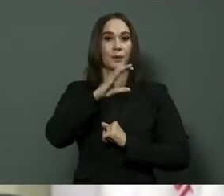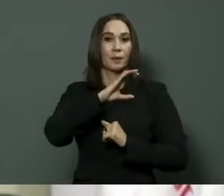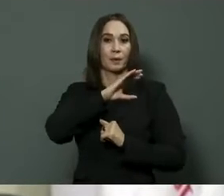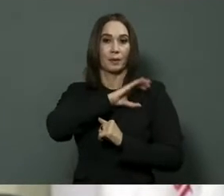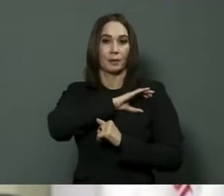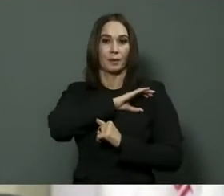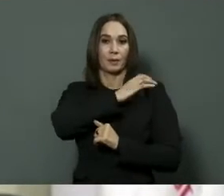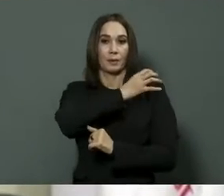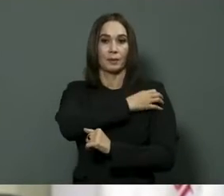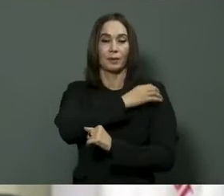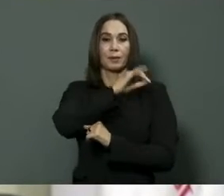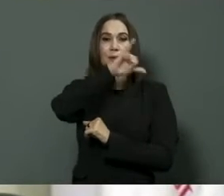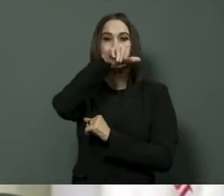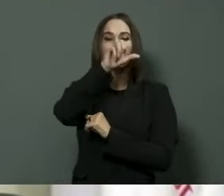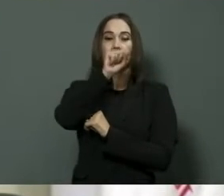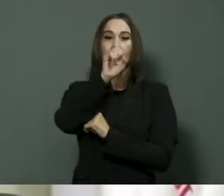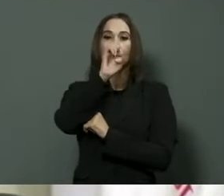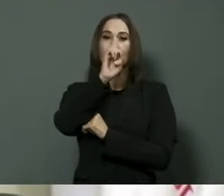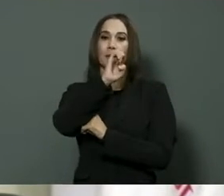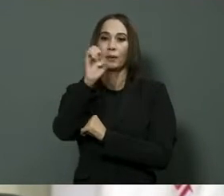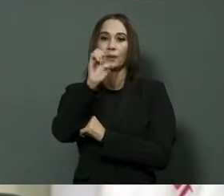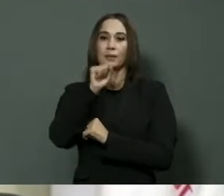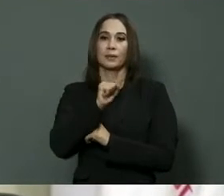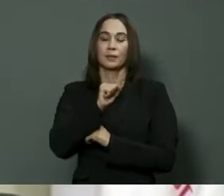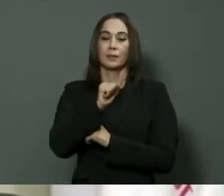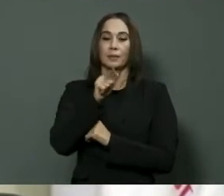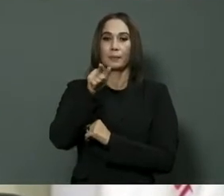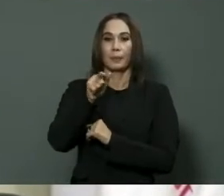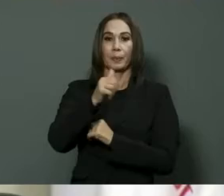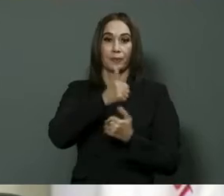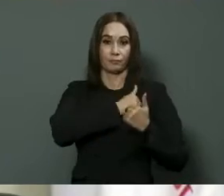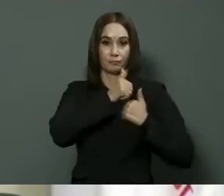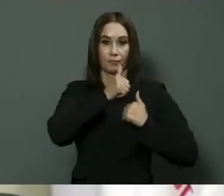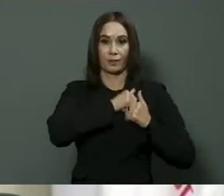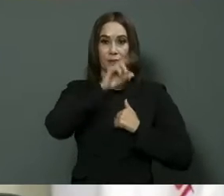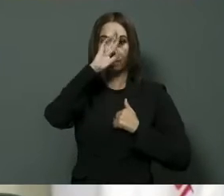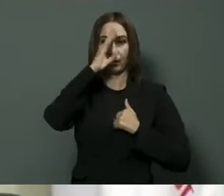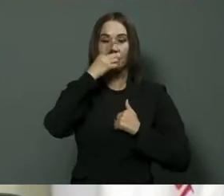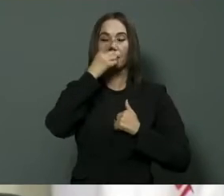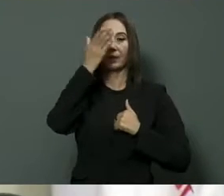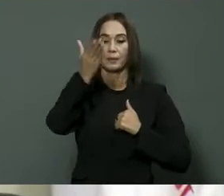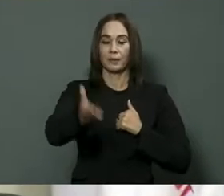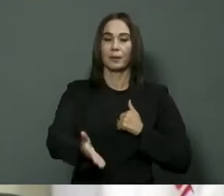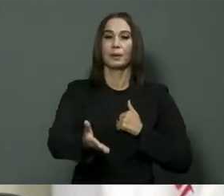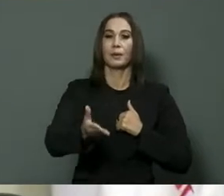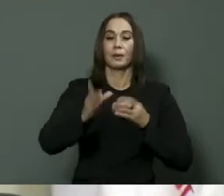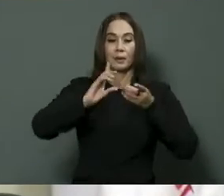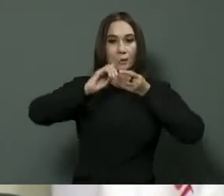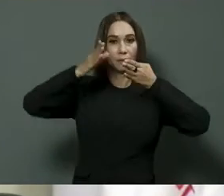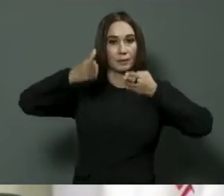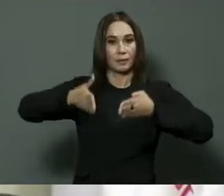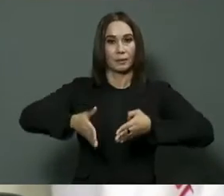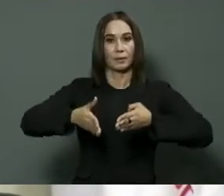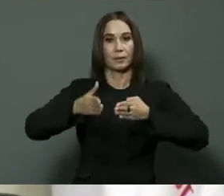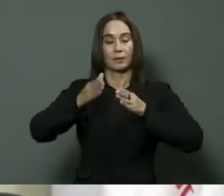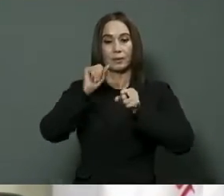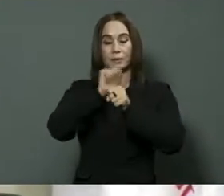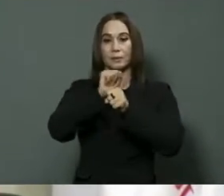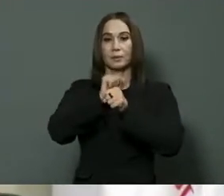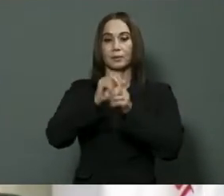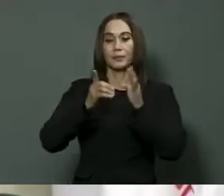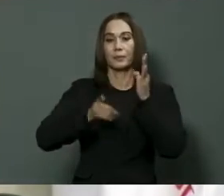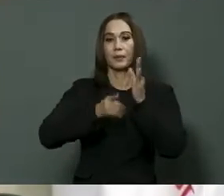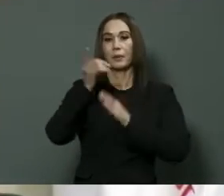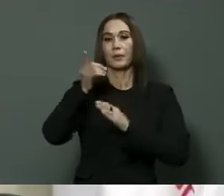coronel José Nakin Cole Severino Duarte, Ejército República Dominicana. Él es director de Operaciones,